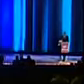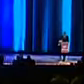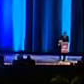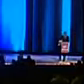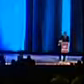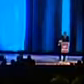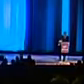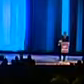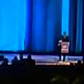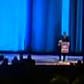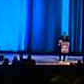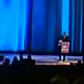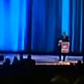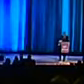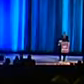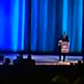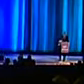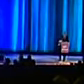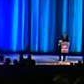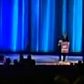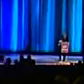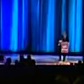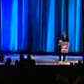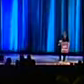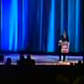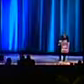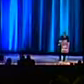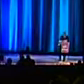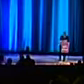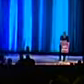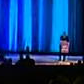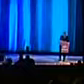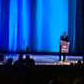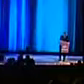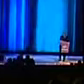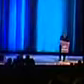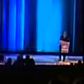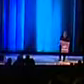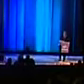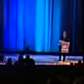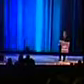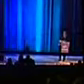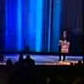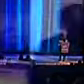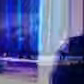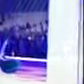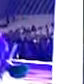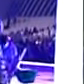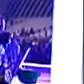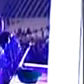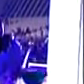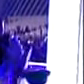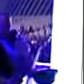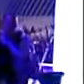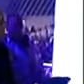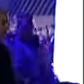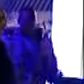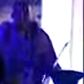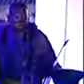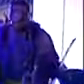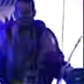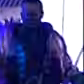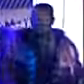lo queremos desperdiciar. Dulce, vamos contigo, vamos a saludar a mamelucos. Adelante, compañera. Bueno, Alexi, estamos aquí con